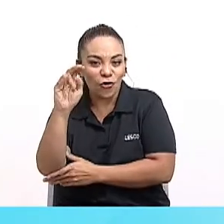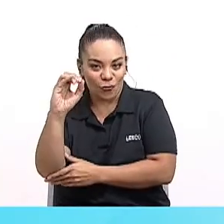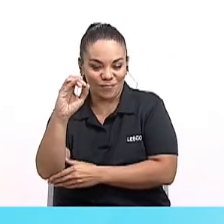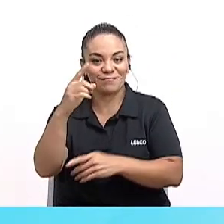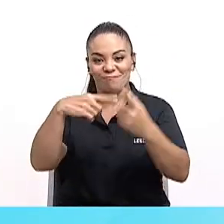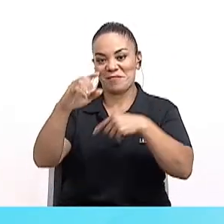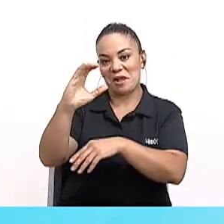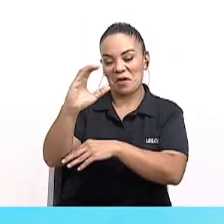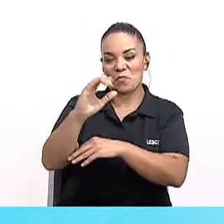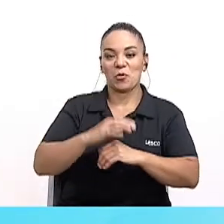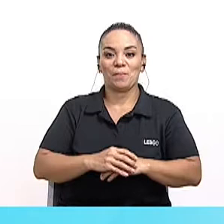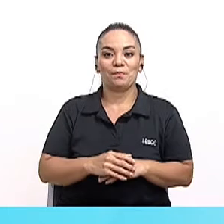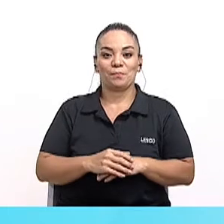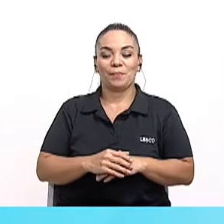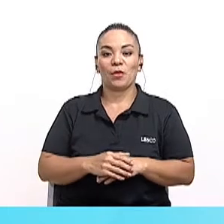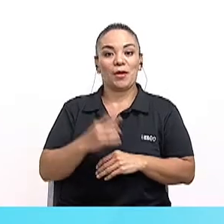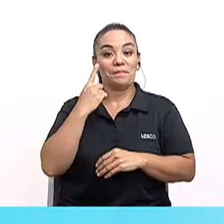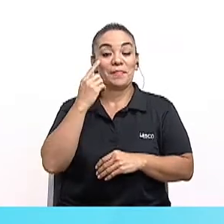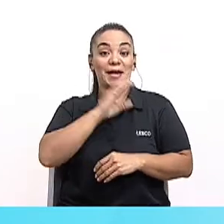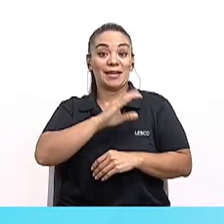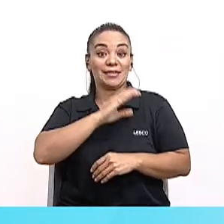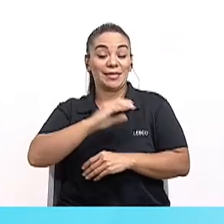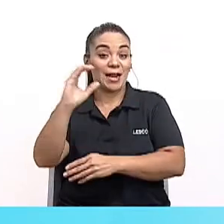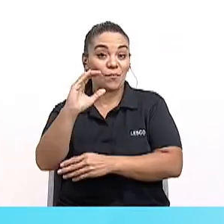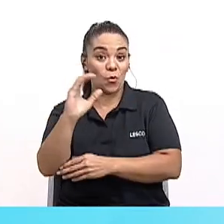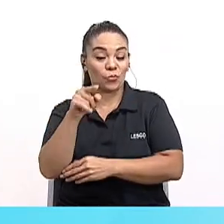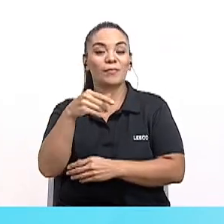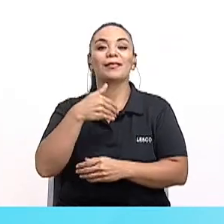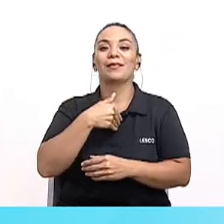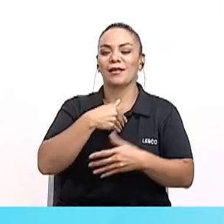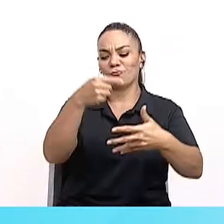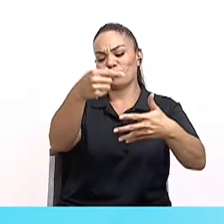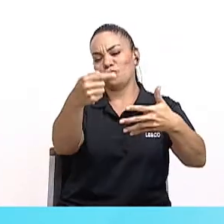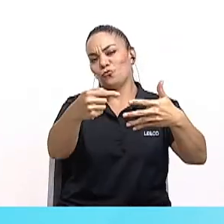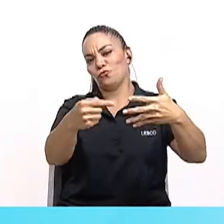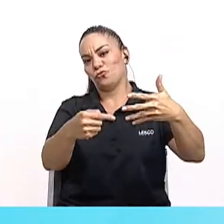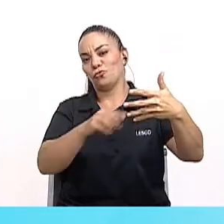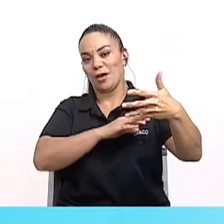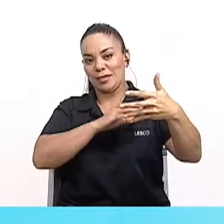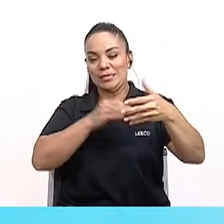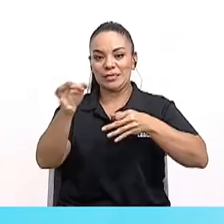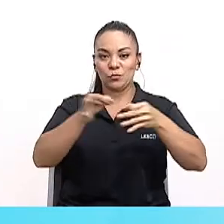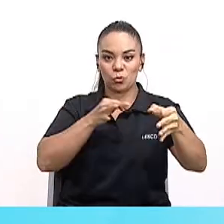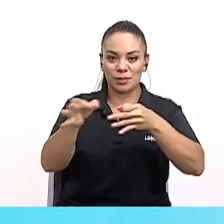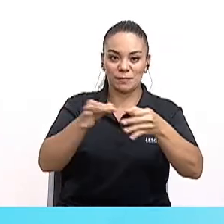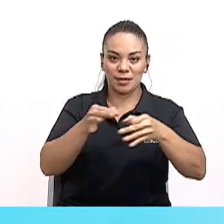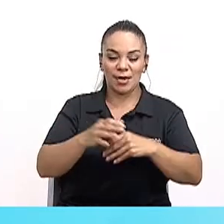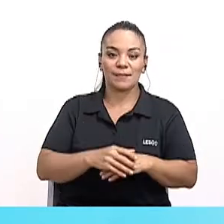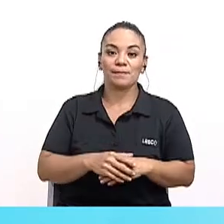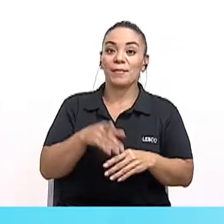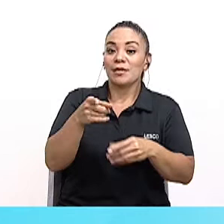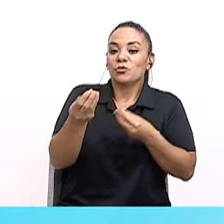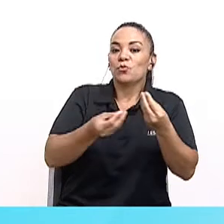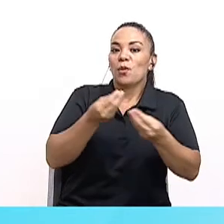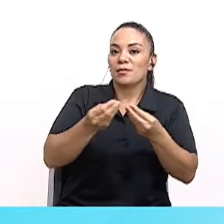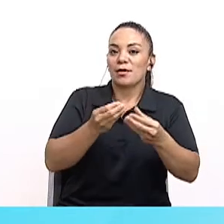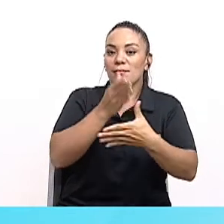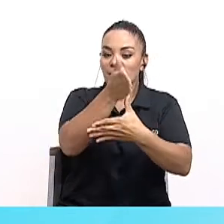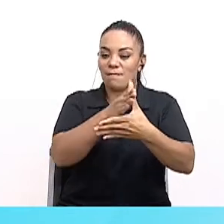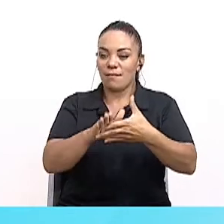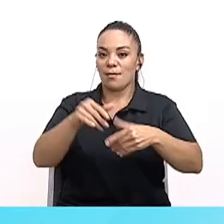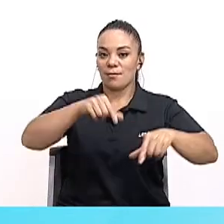carbono por las características que tiene. El elemento carbono tiene muchas características que les voy a explicar que hacen que yo divida la química